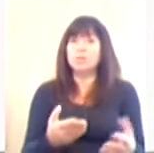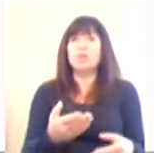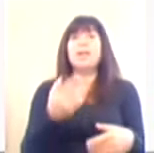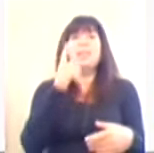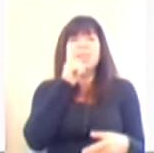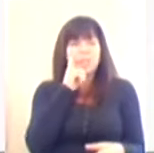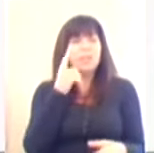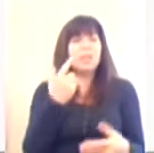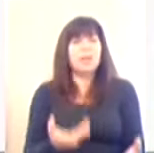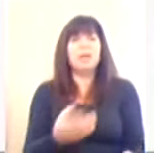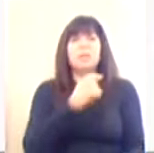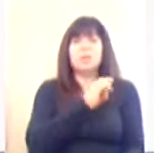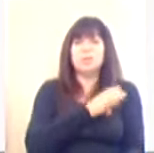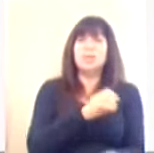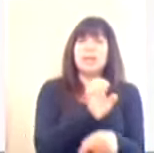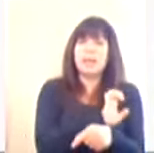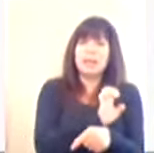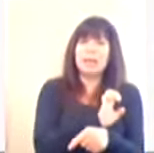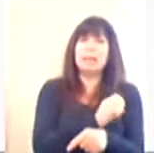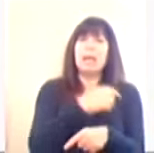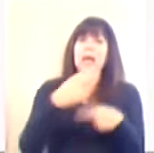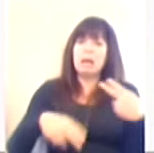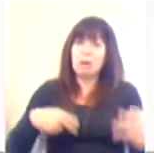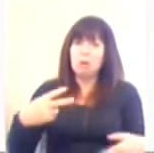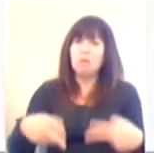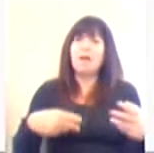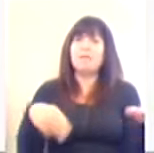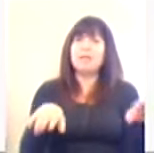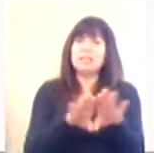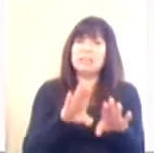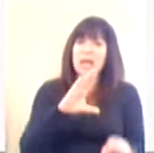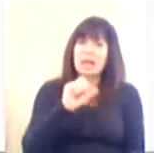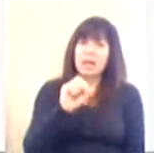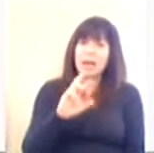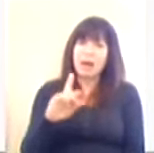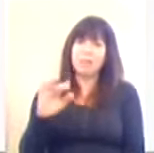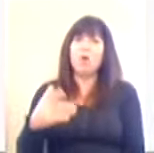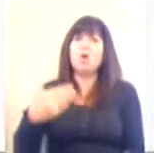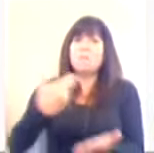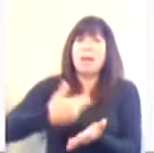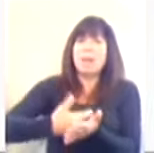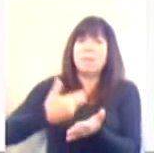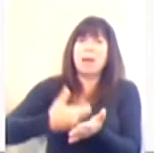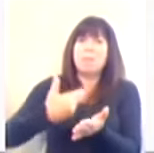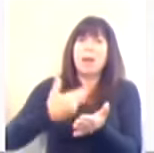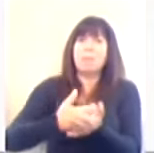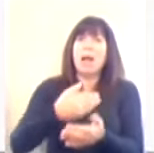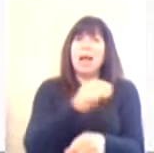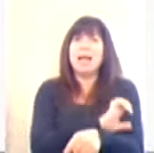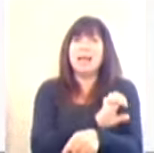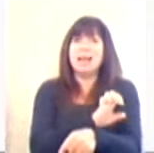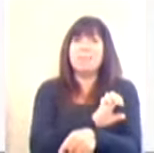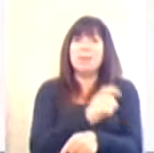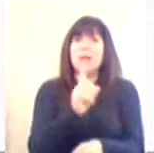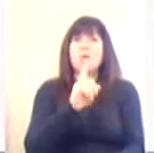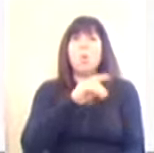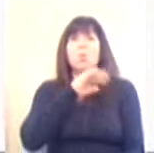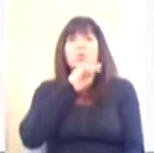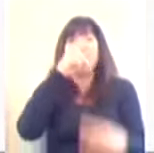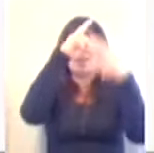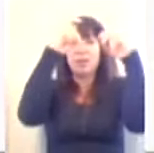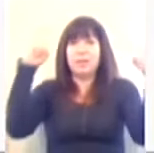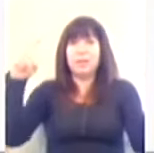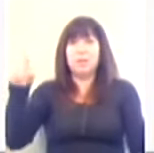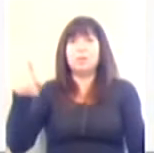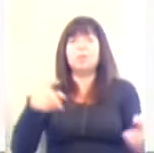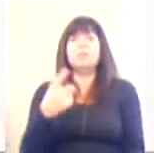teniendo el cierre del carbón, y teniendo una demanda energética que no es usada por electricidad, suena